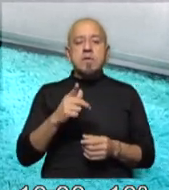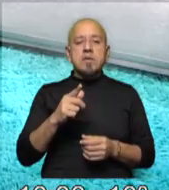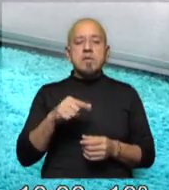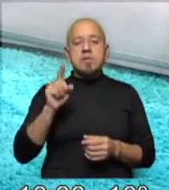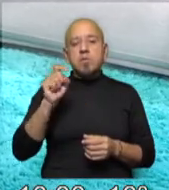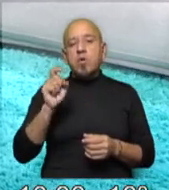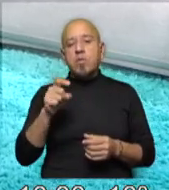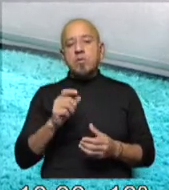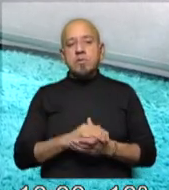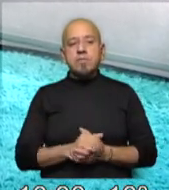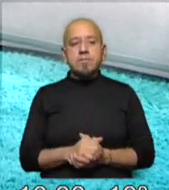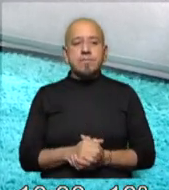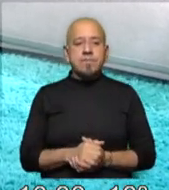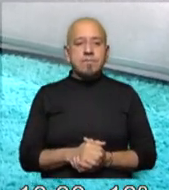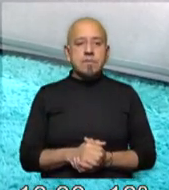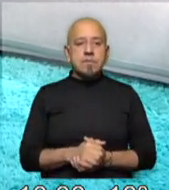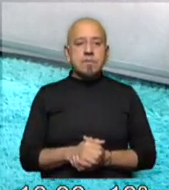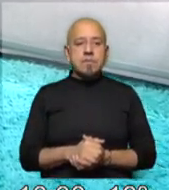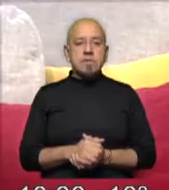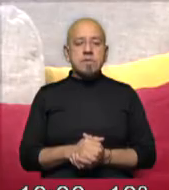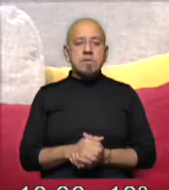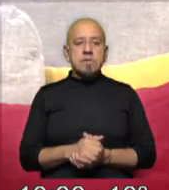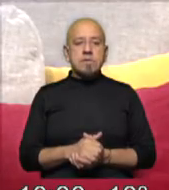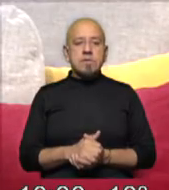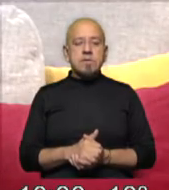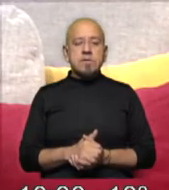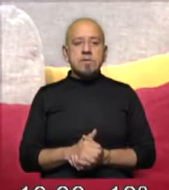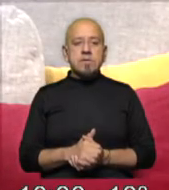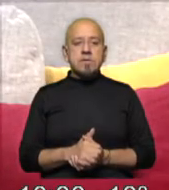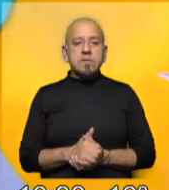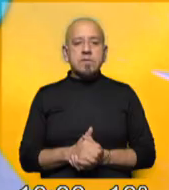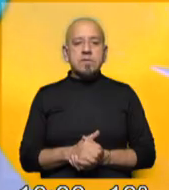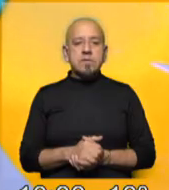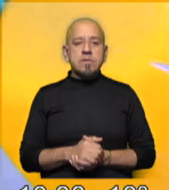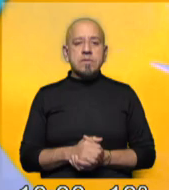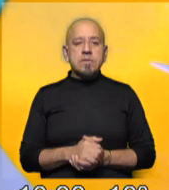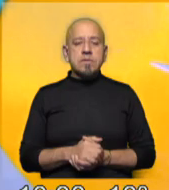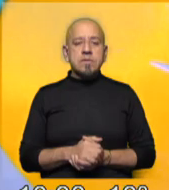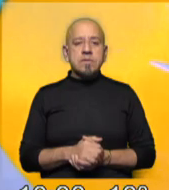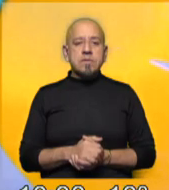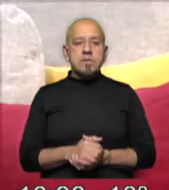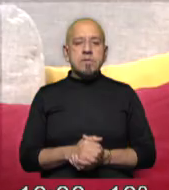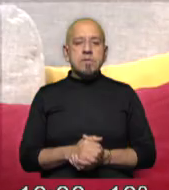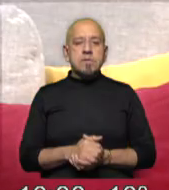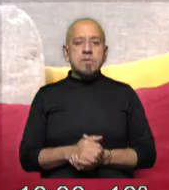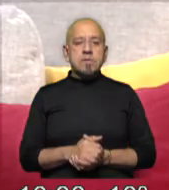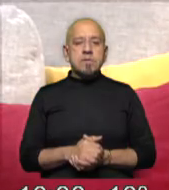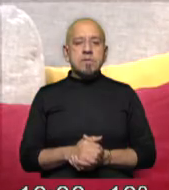3. Bueno, pues ya me llevo dos para ver, ¿eh? No, hágame caso. Ya me llevo dos para ver. Hágame caso. Hoy, no sé si me va a dar el tiempo. En algún momento tenemos que